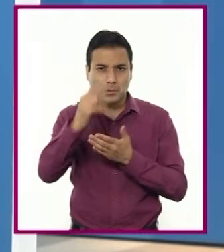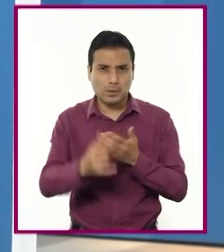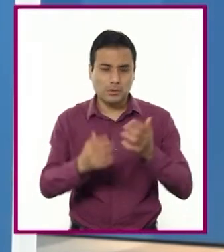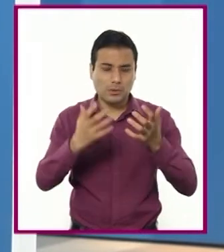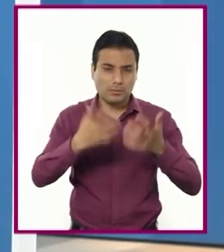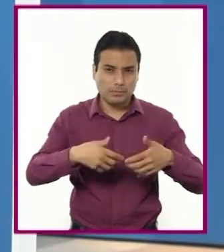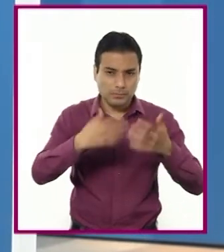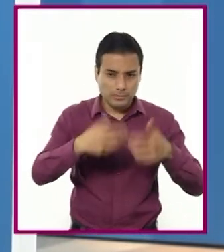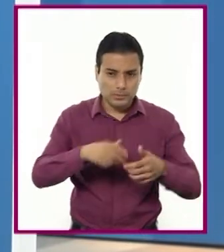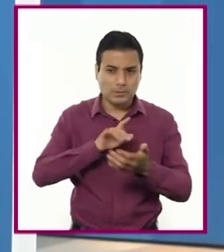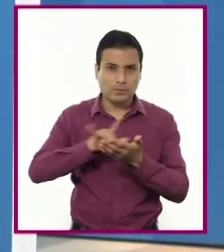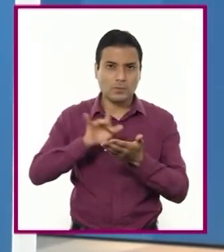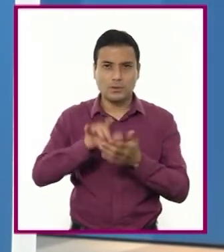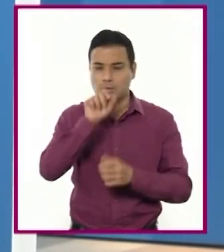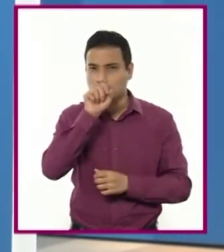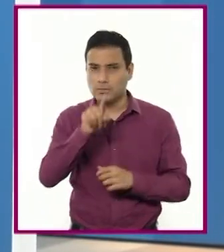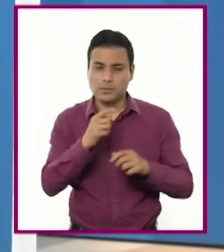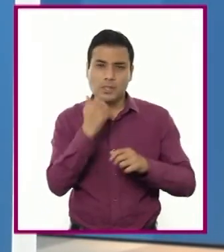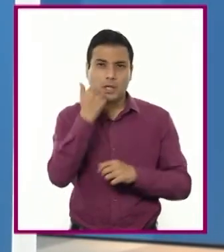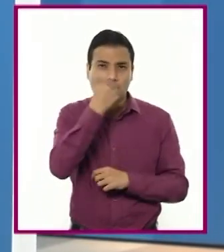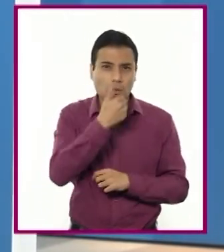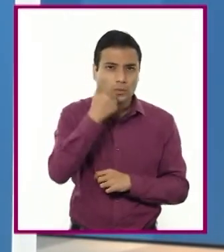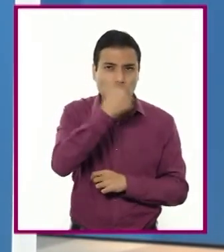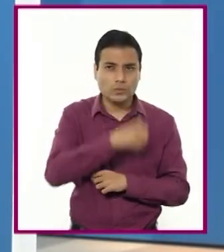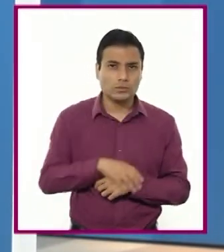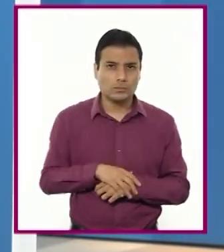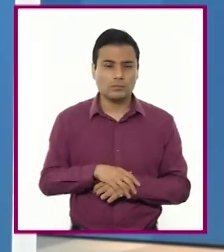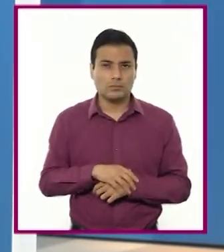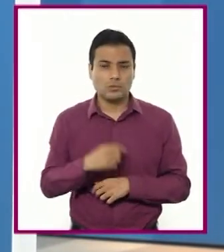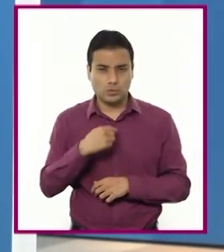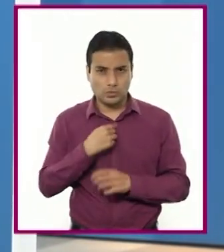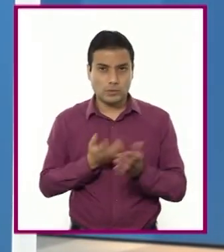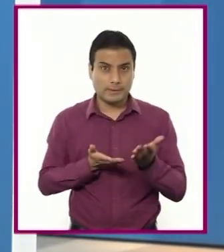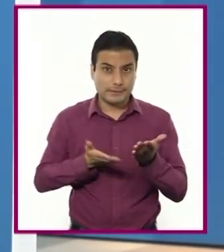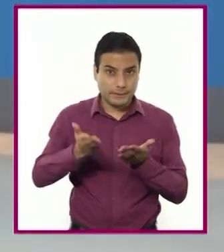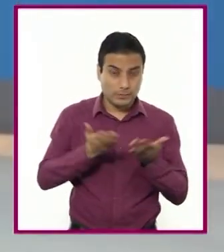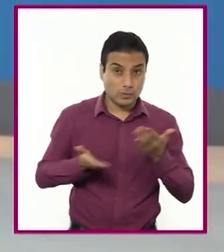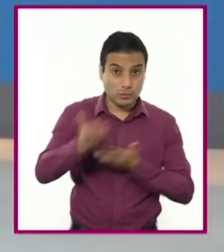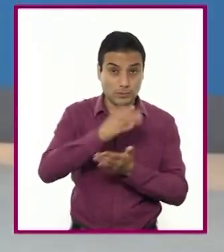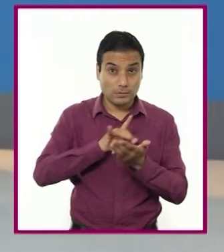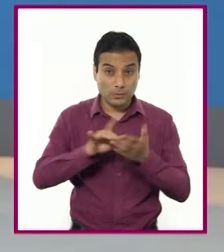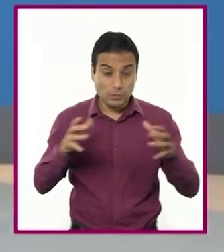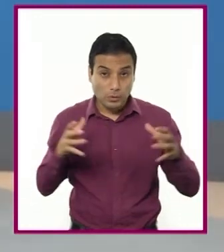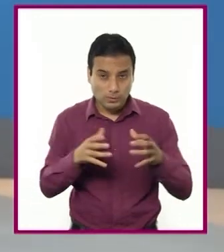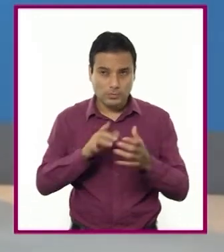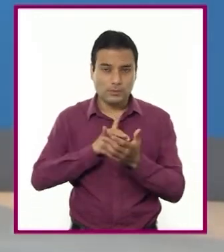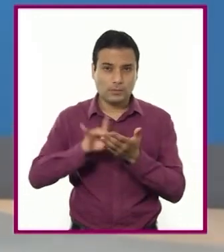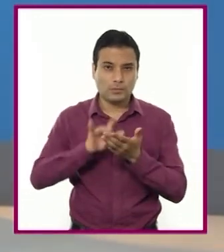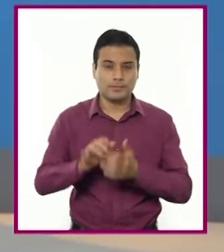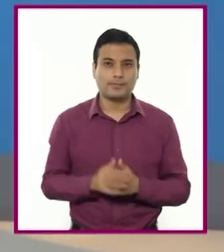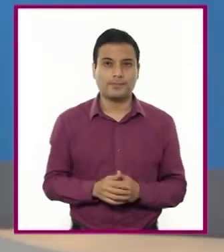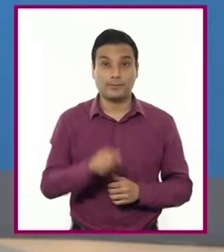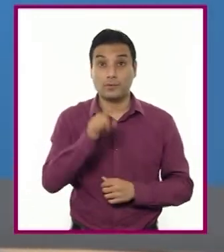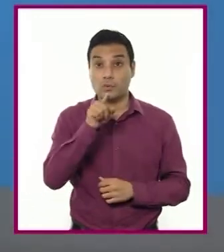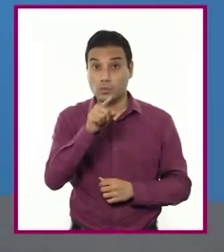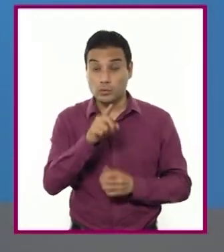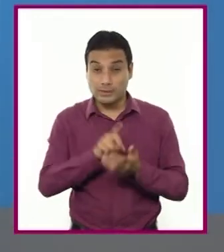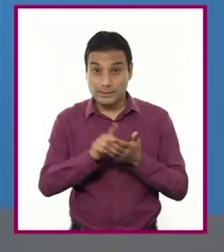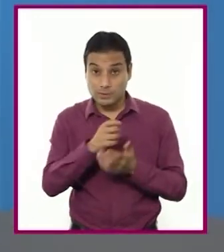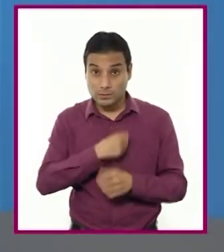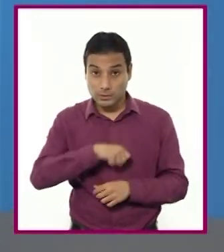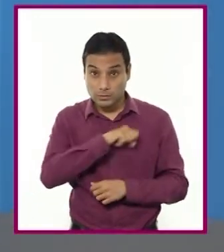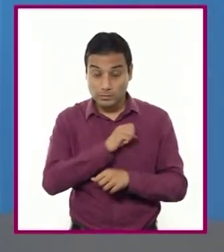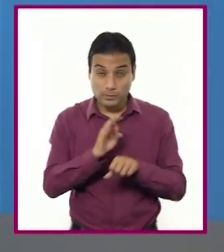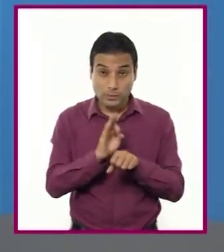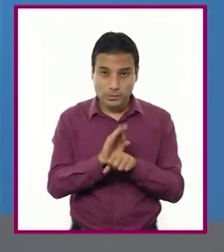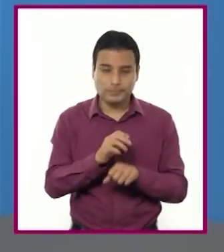estimula a estudiantes que realizan su servicio social en favor de la comunidad. Para proteger su derecho a la salud es muy